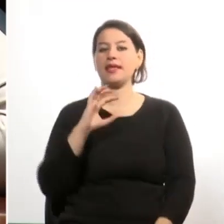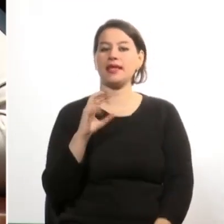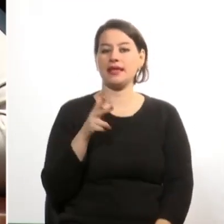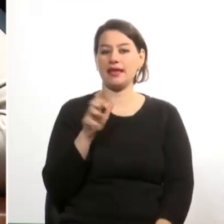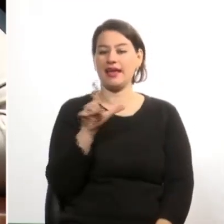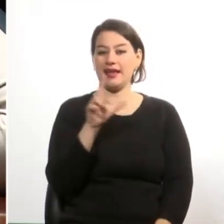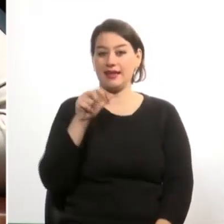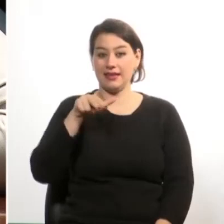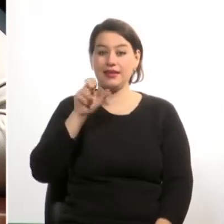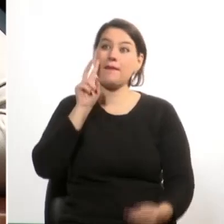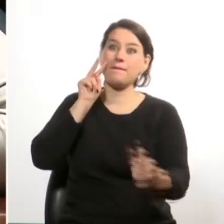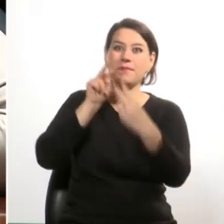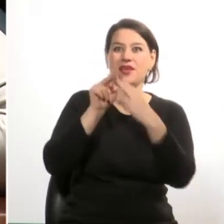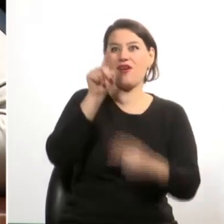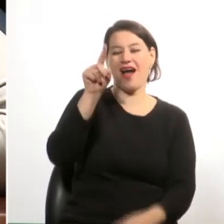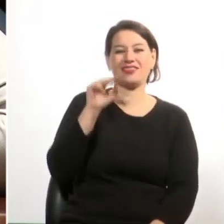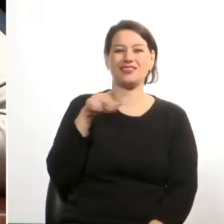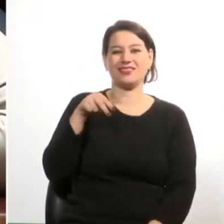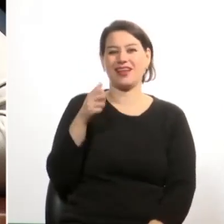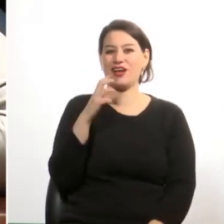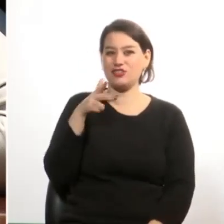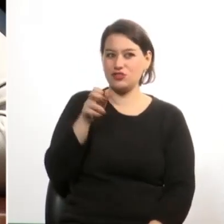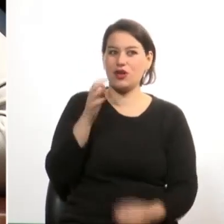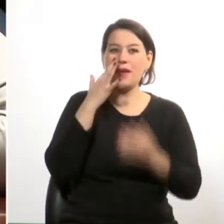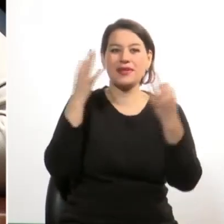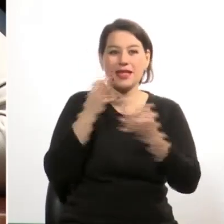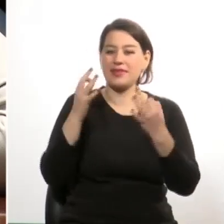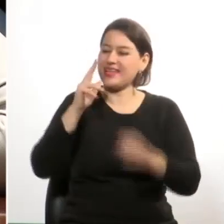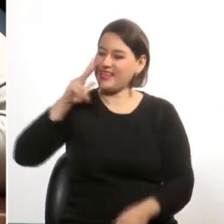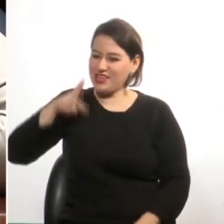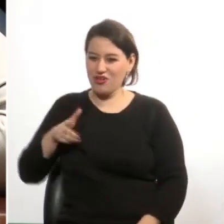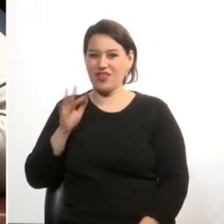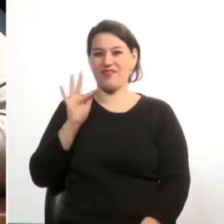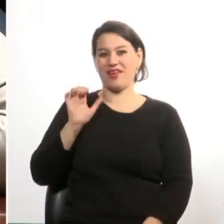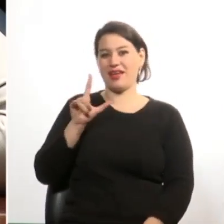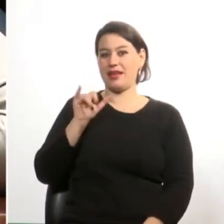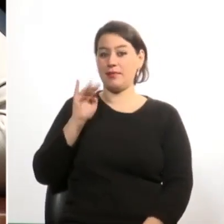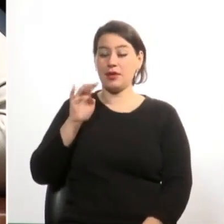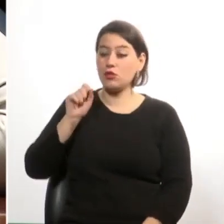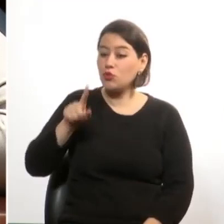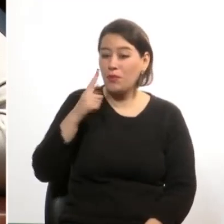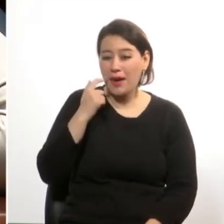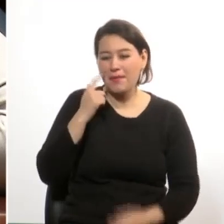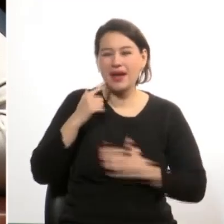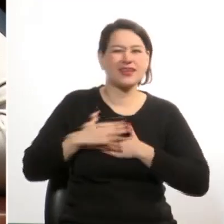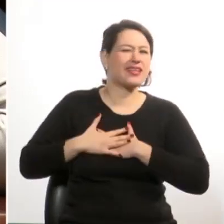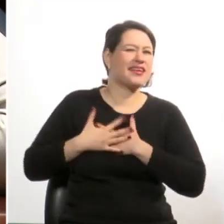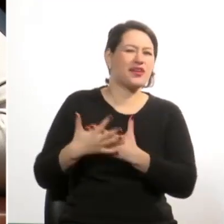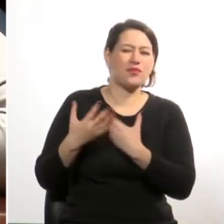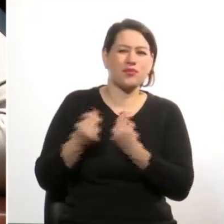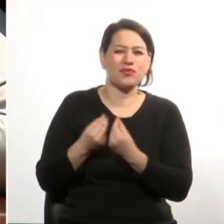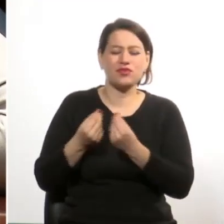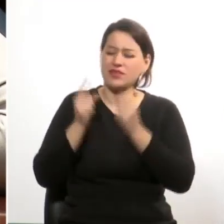lo estoy mirando a Nacho, especialmente Nacho, hijo de Felipe. Tu padre fue alguien muy querido y